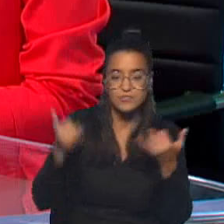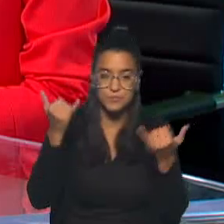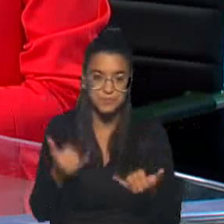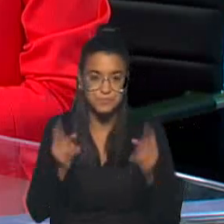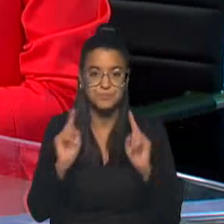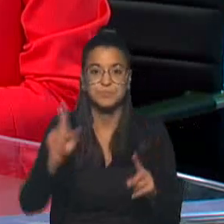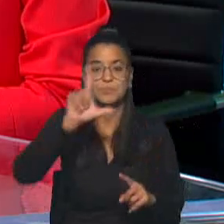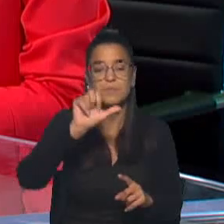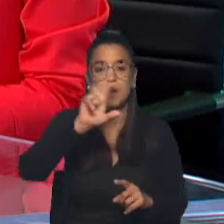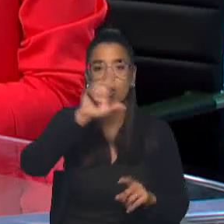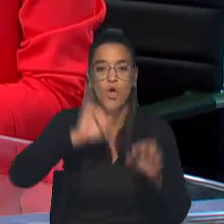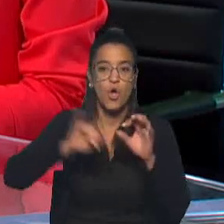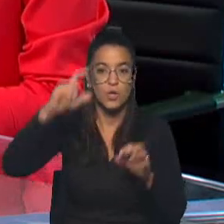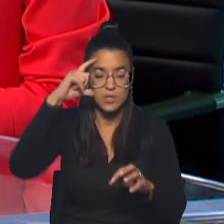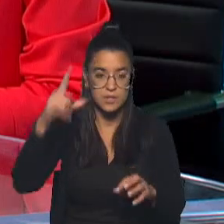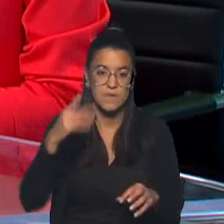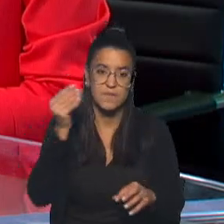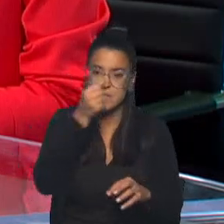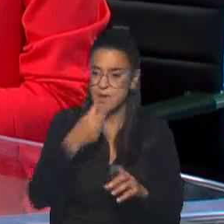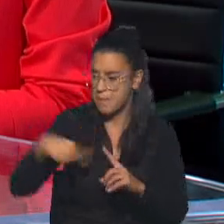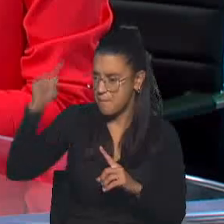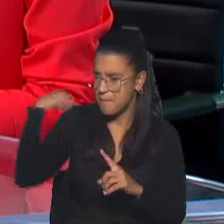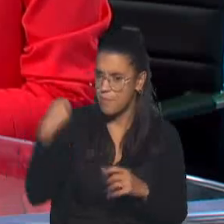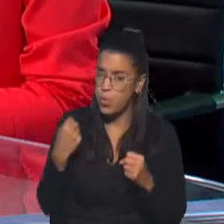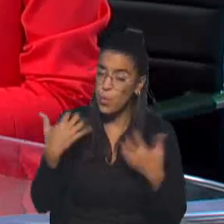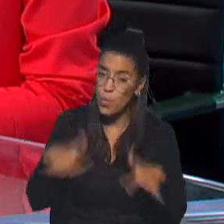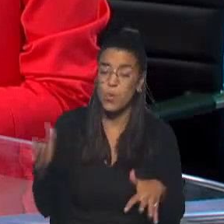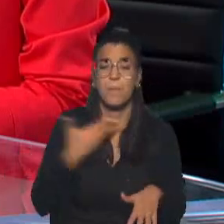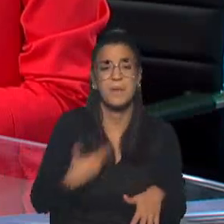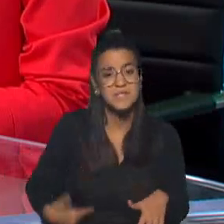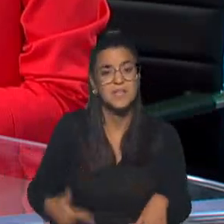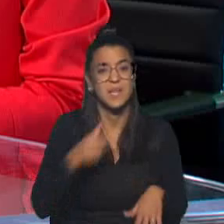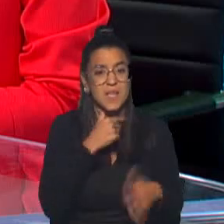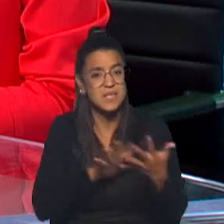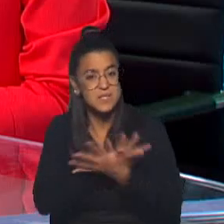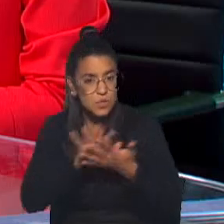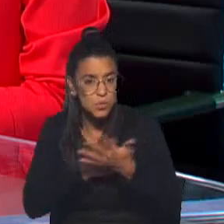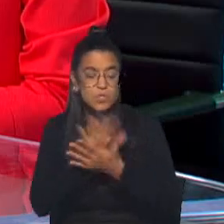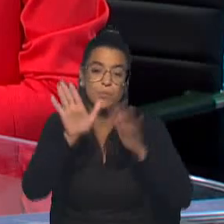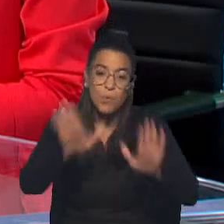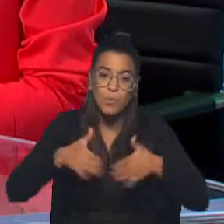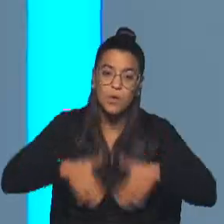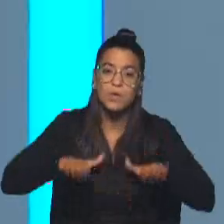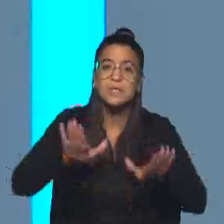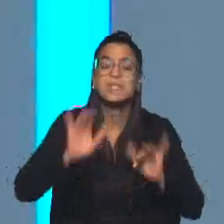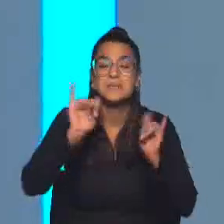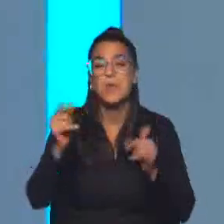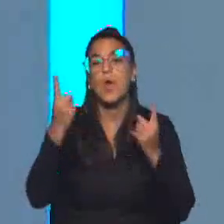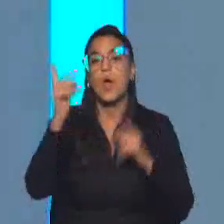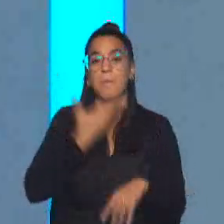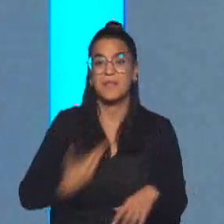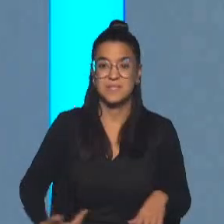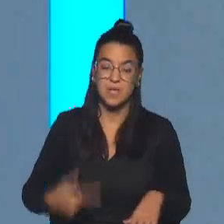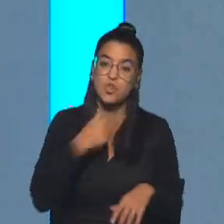al Cuervo Larroque durante el fin de semana también, muy duro, ¿no? Mientras el presidente busca una situación así de... Sí, pero es cierto que el presidente